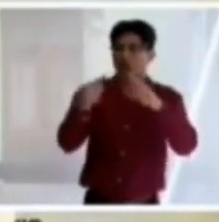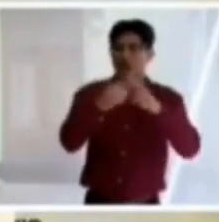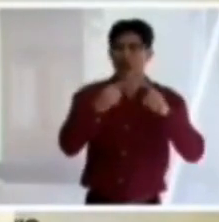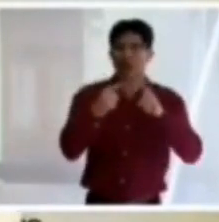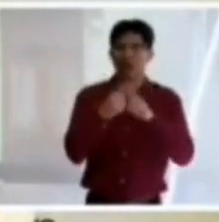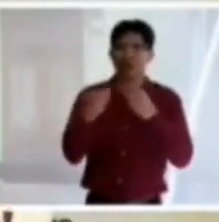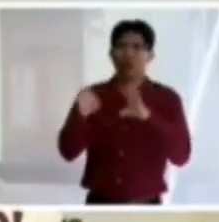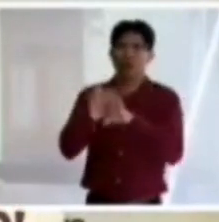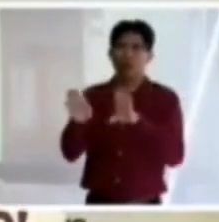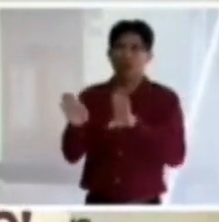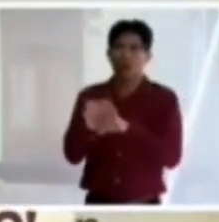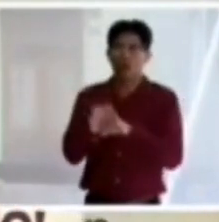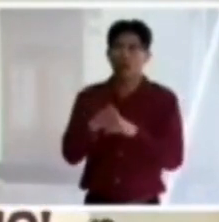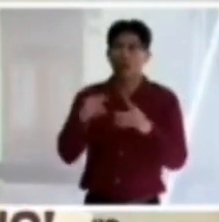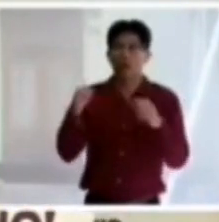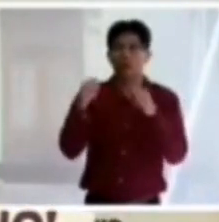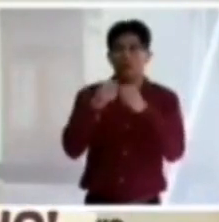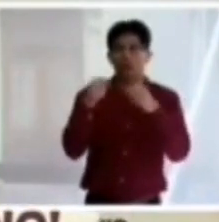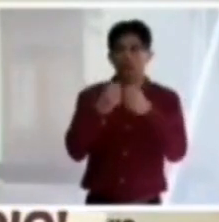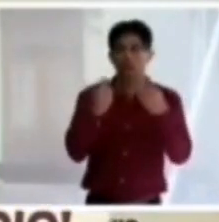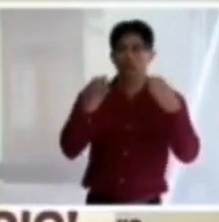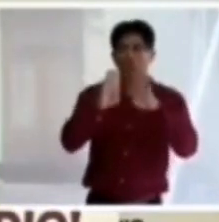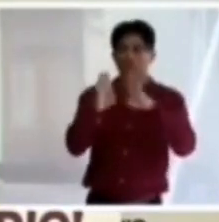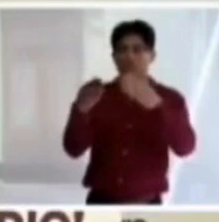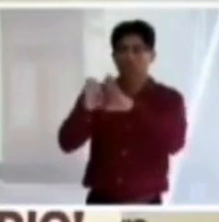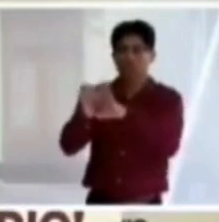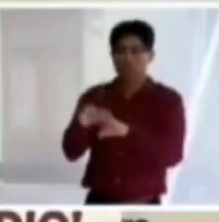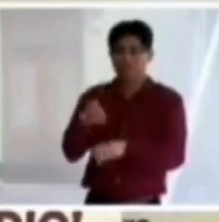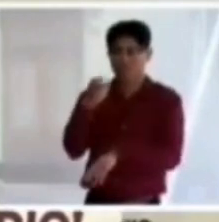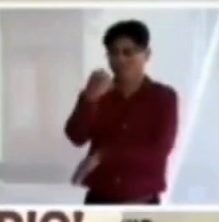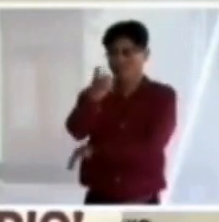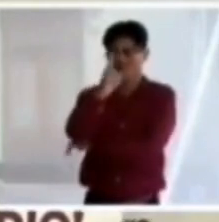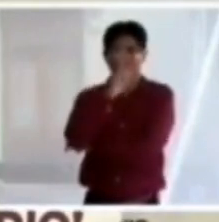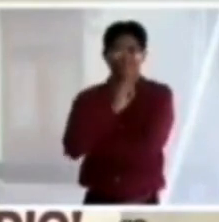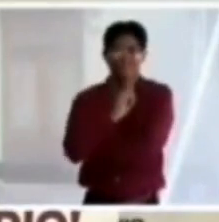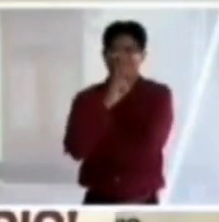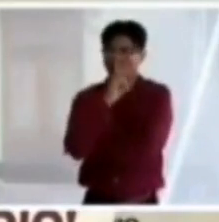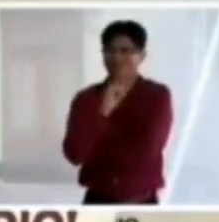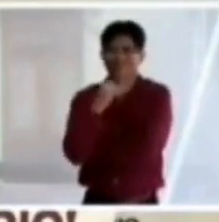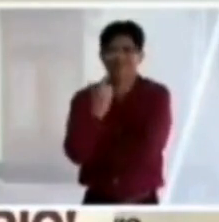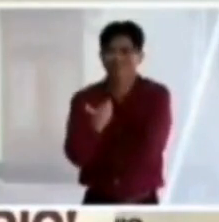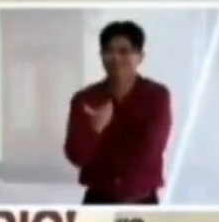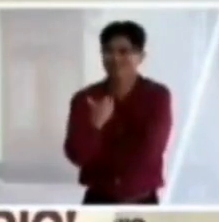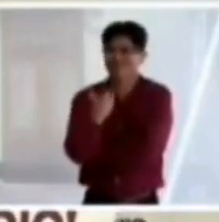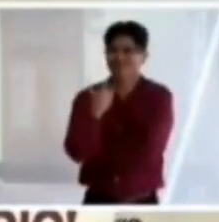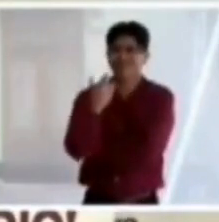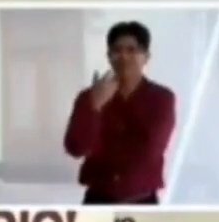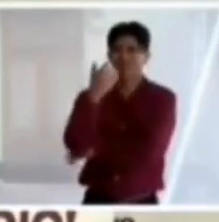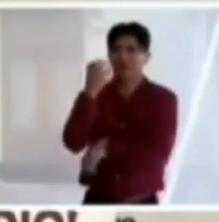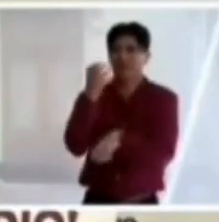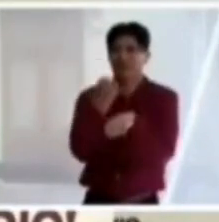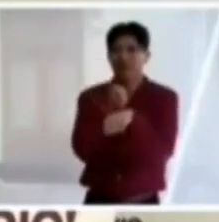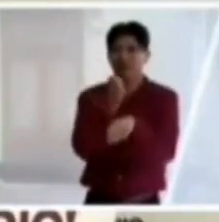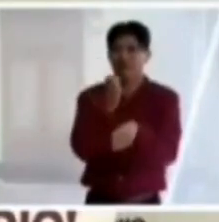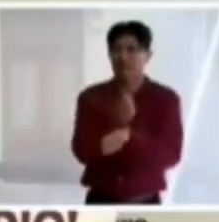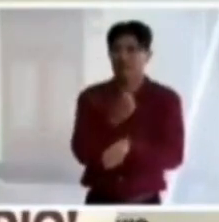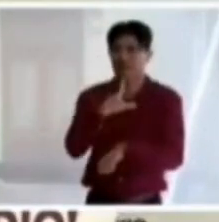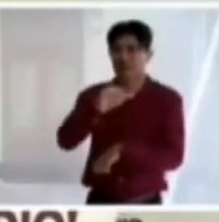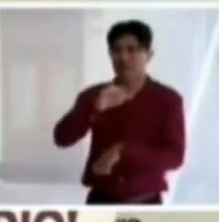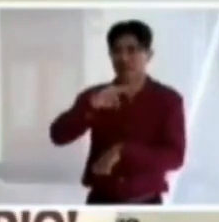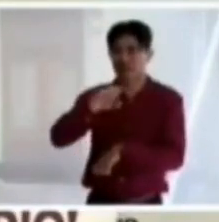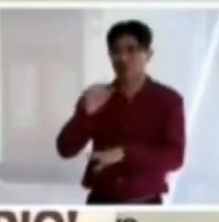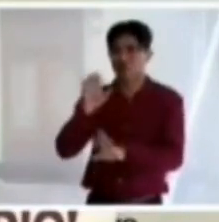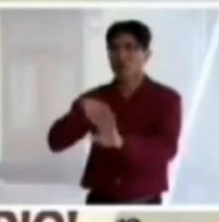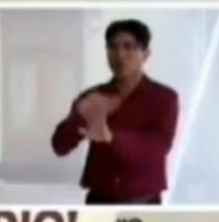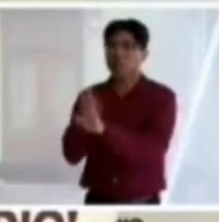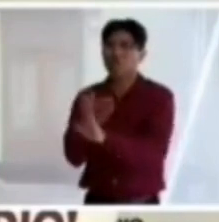conventos, los templos. Es mentira. El Estado laico no es el Estado en